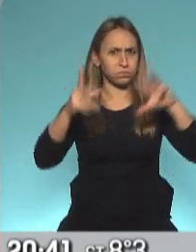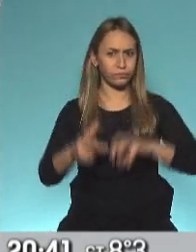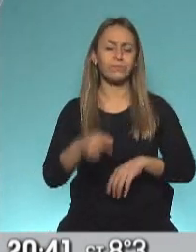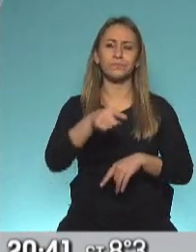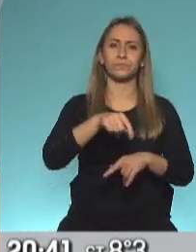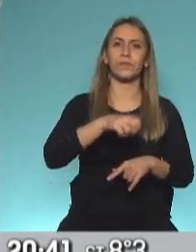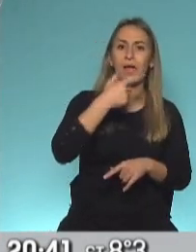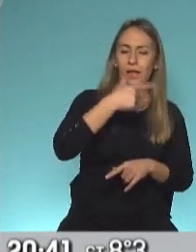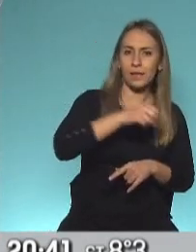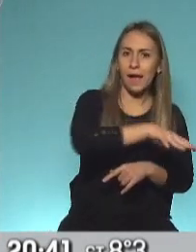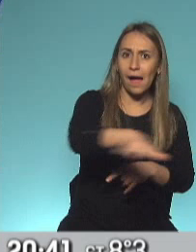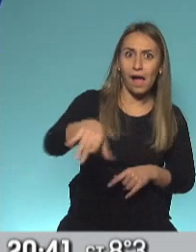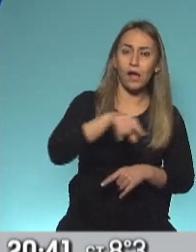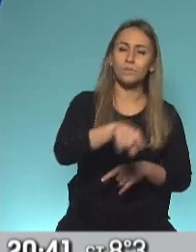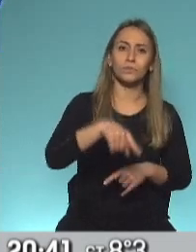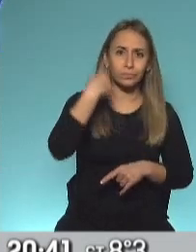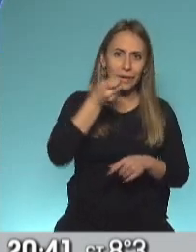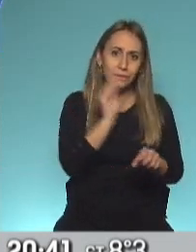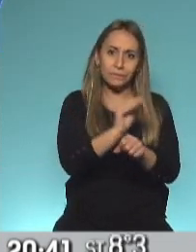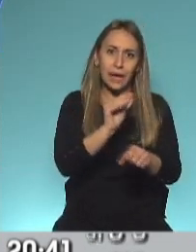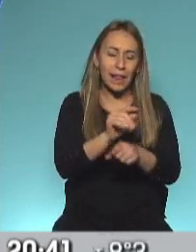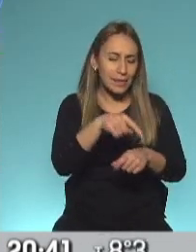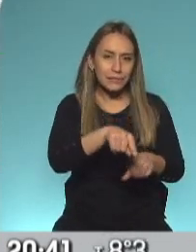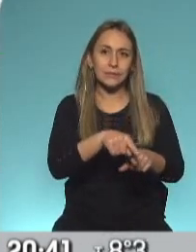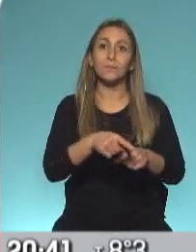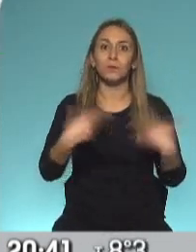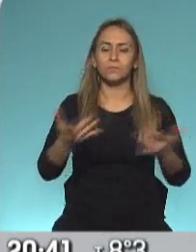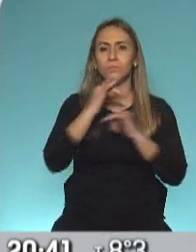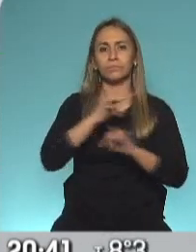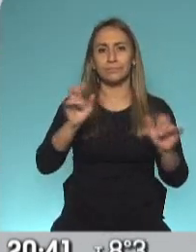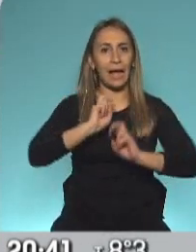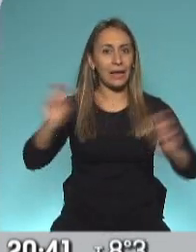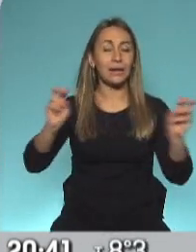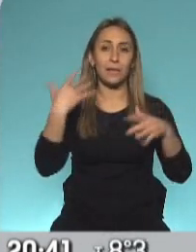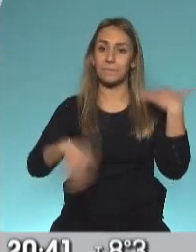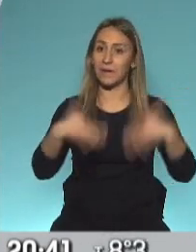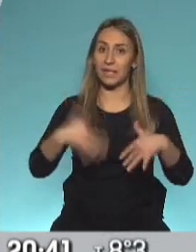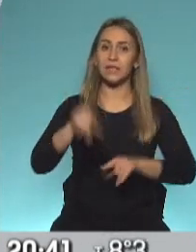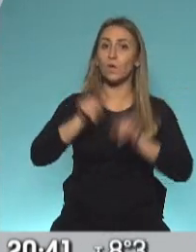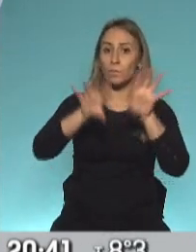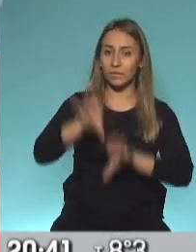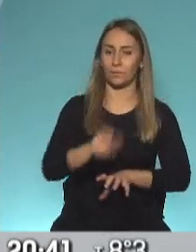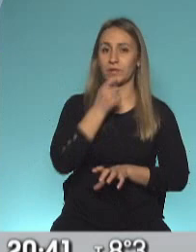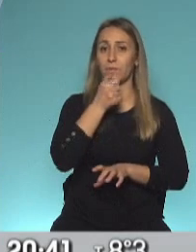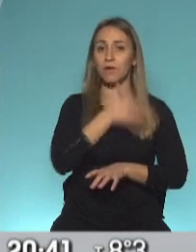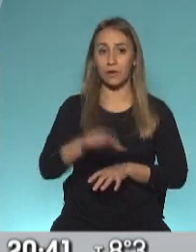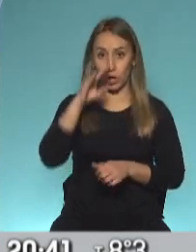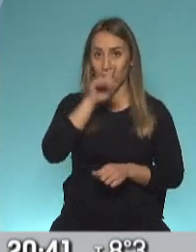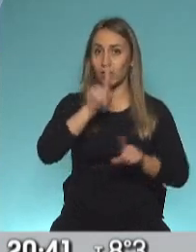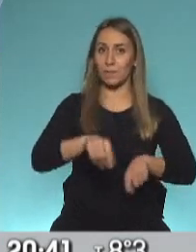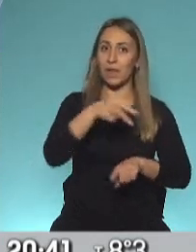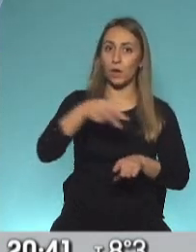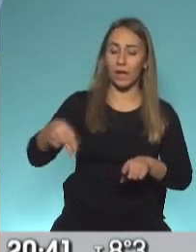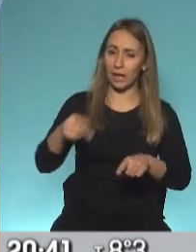ganadera por lo que declararon la emergencia en varias provincias del sur como por ejemplo el río negro y neuquén en el sur